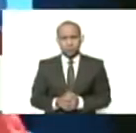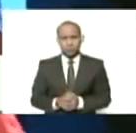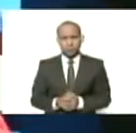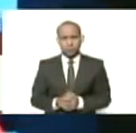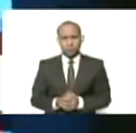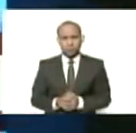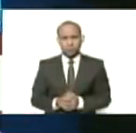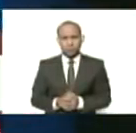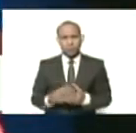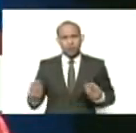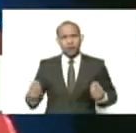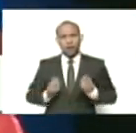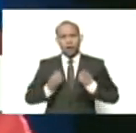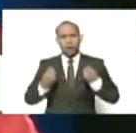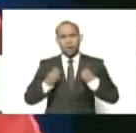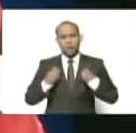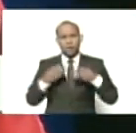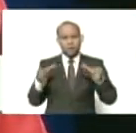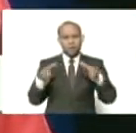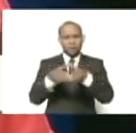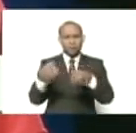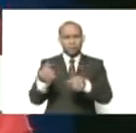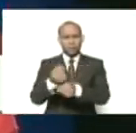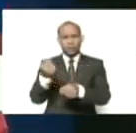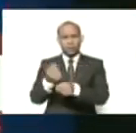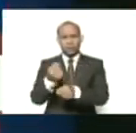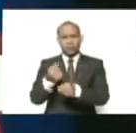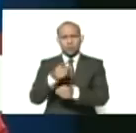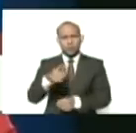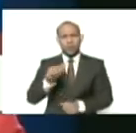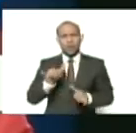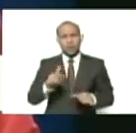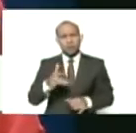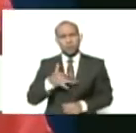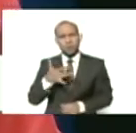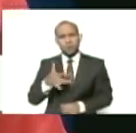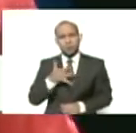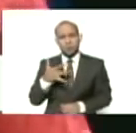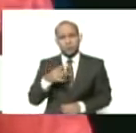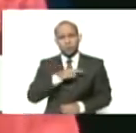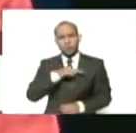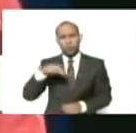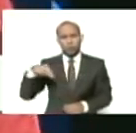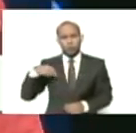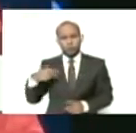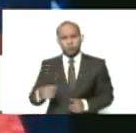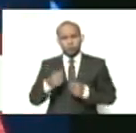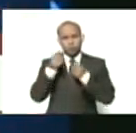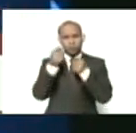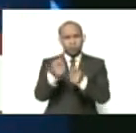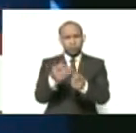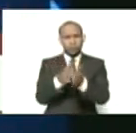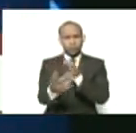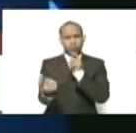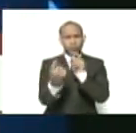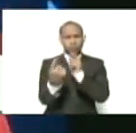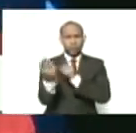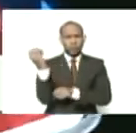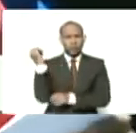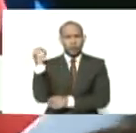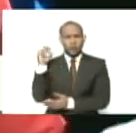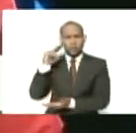que viva la clase obrera, hermano. En este mismo sentido, le estamos planteando a la Asamblea Nacional